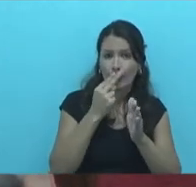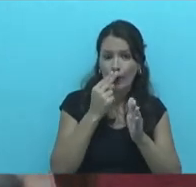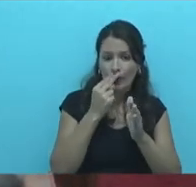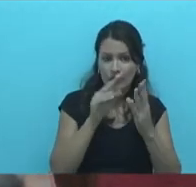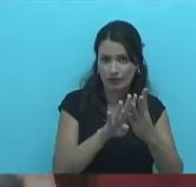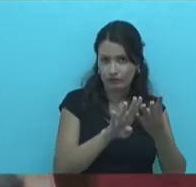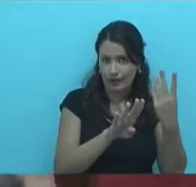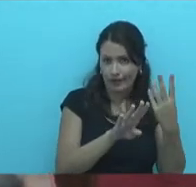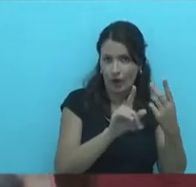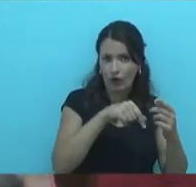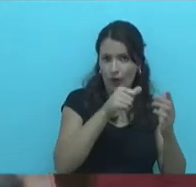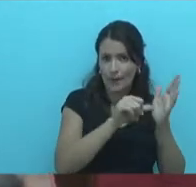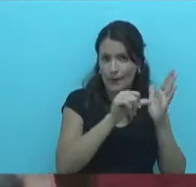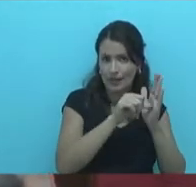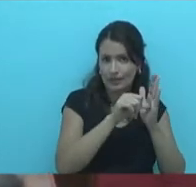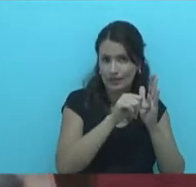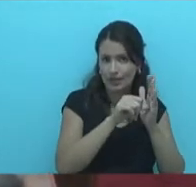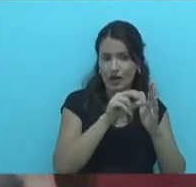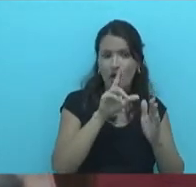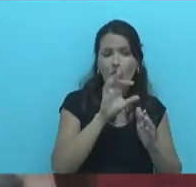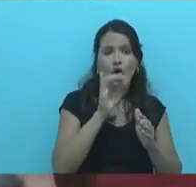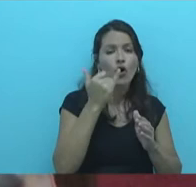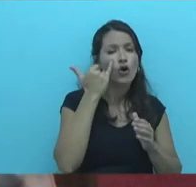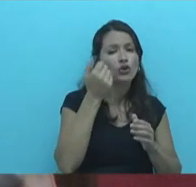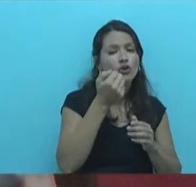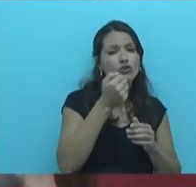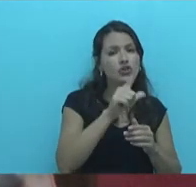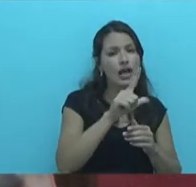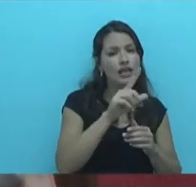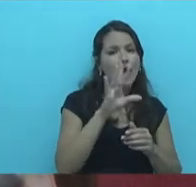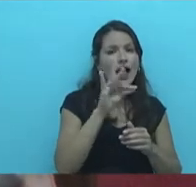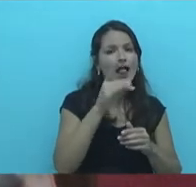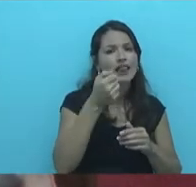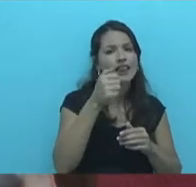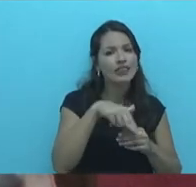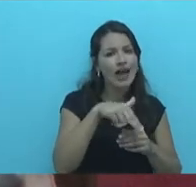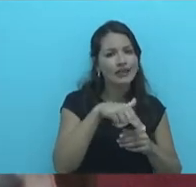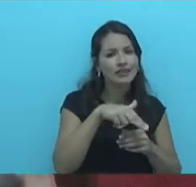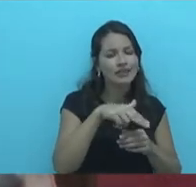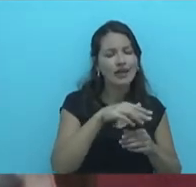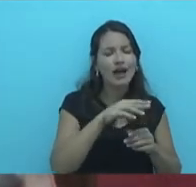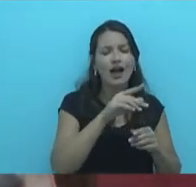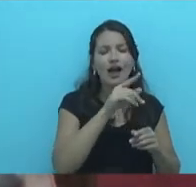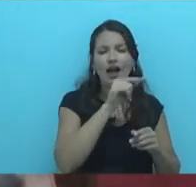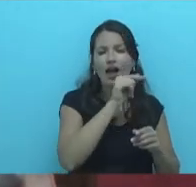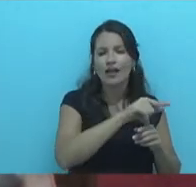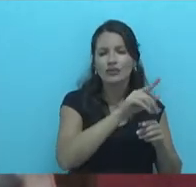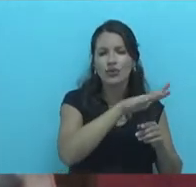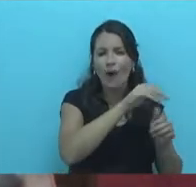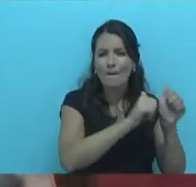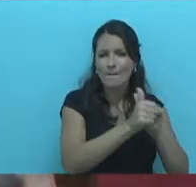de armas, la Royal Dutch Shell, holandesa e inglesa.